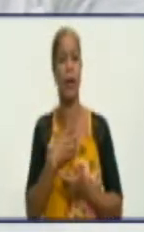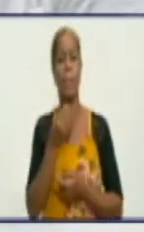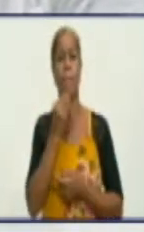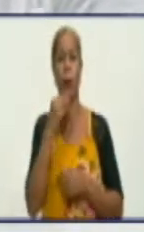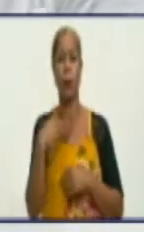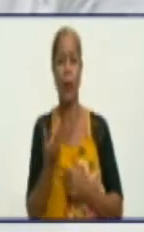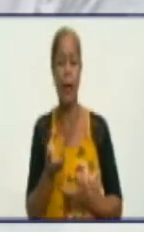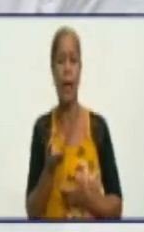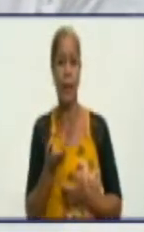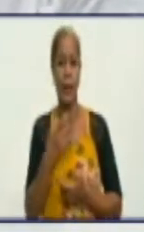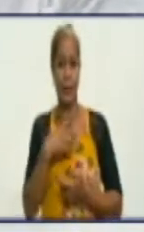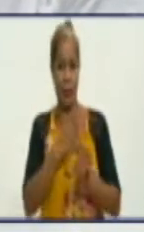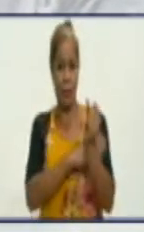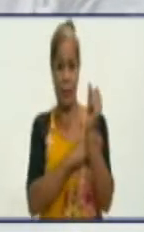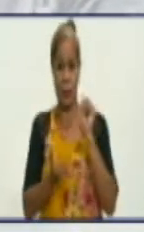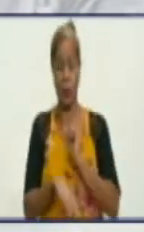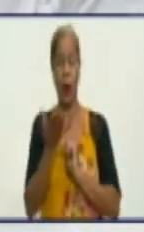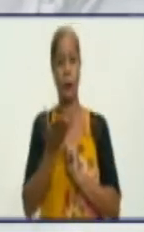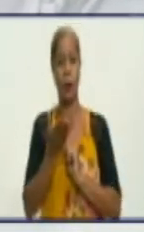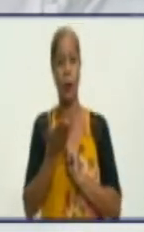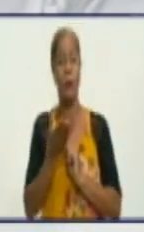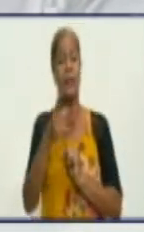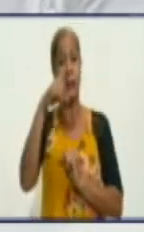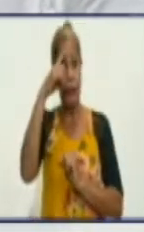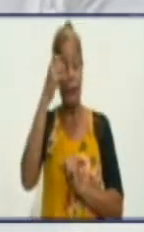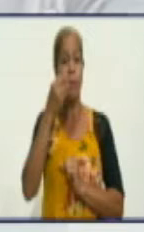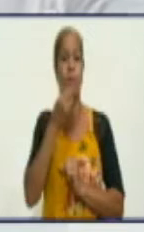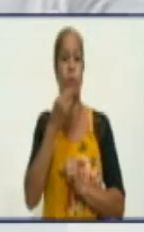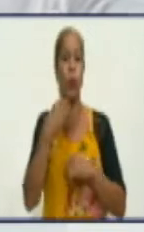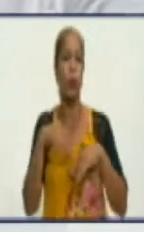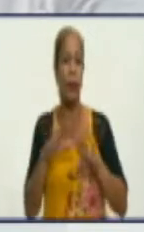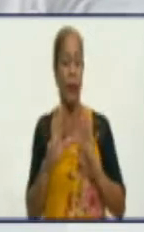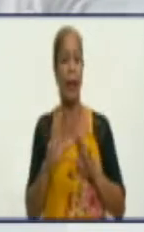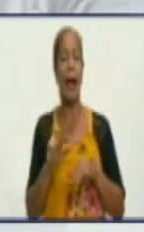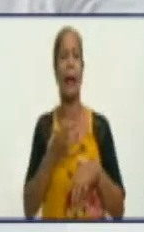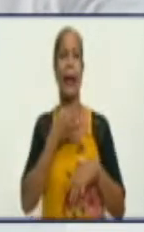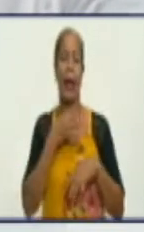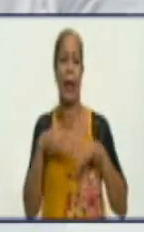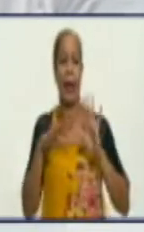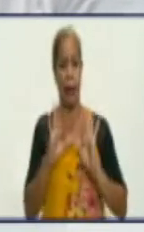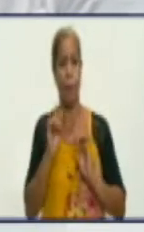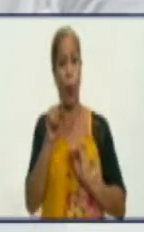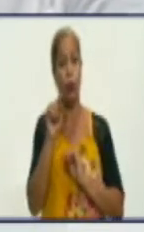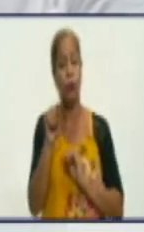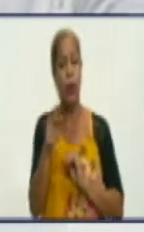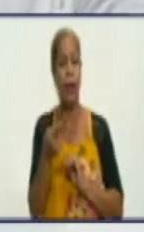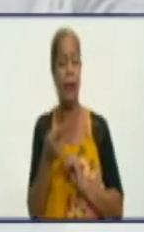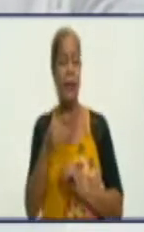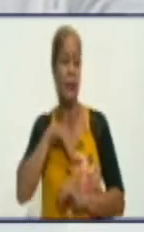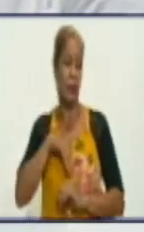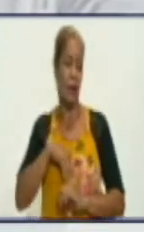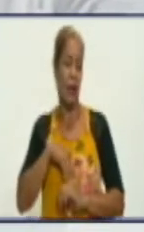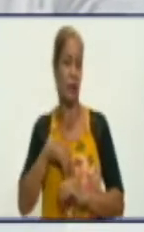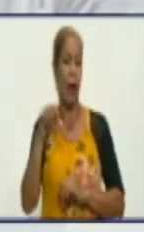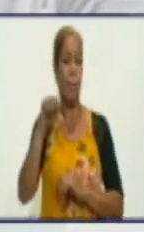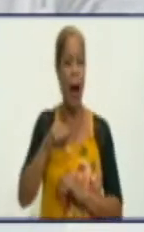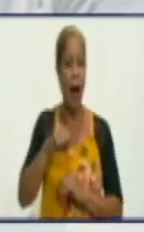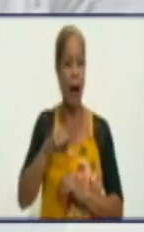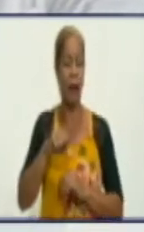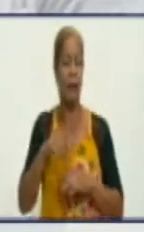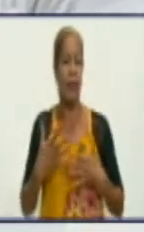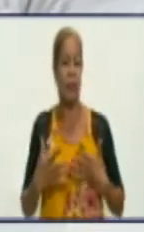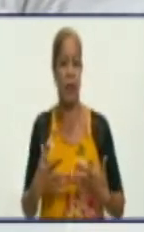una persona. Ahora, si pudiera crear un estado ansioso, un estado de estrés, donde dicho estado pudiera desencadenar una